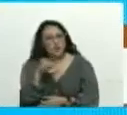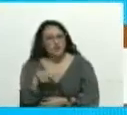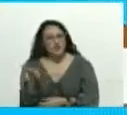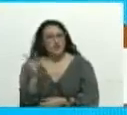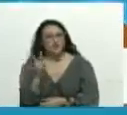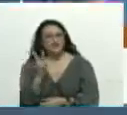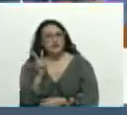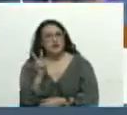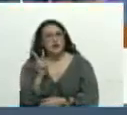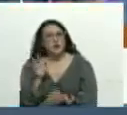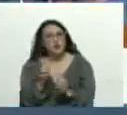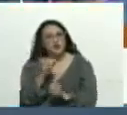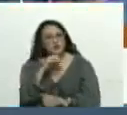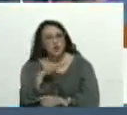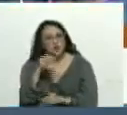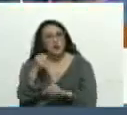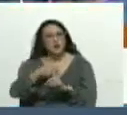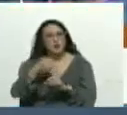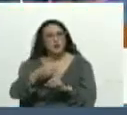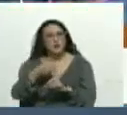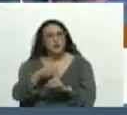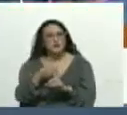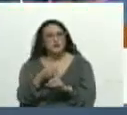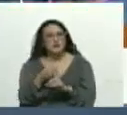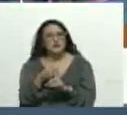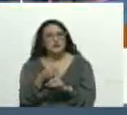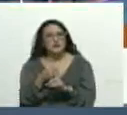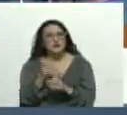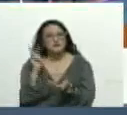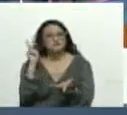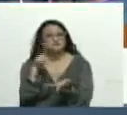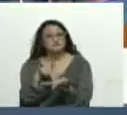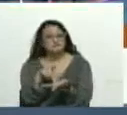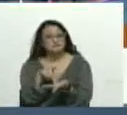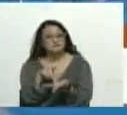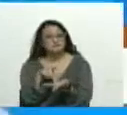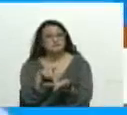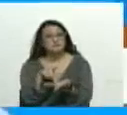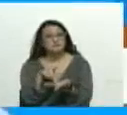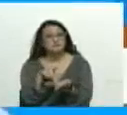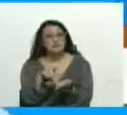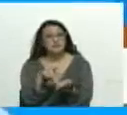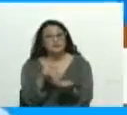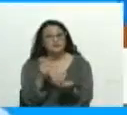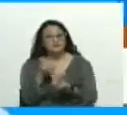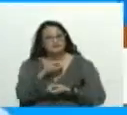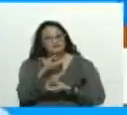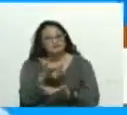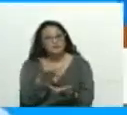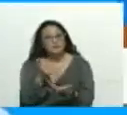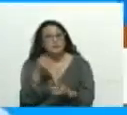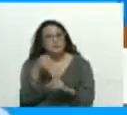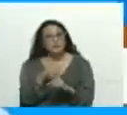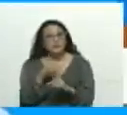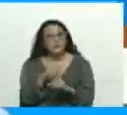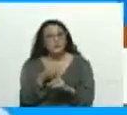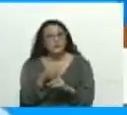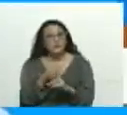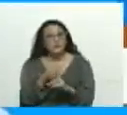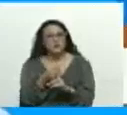con su historia sus luchas ha llegado hasta donde llegó incluyéndose él como expresión de luchas